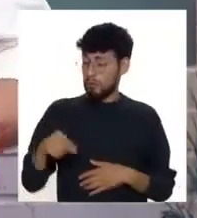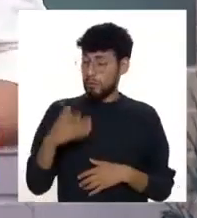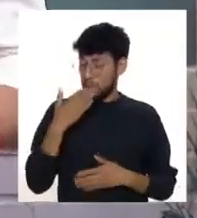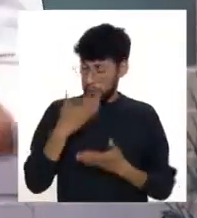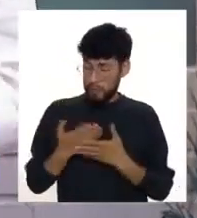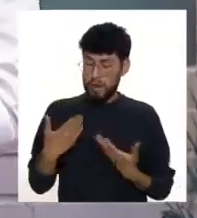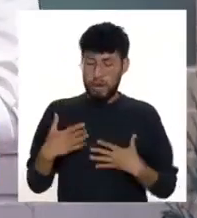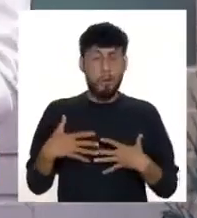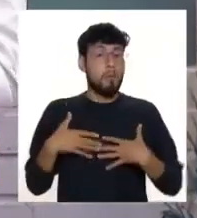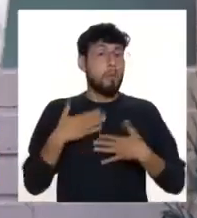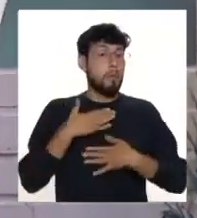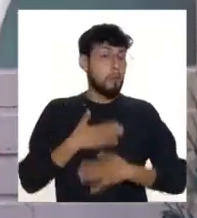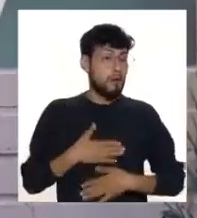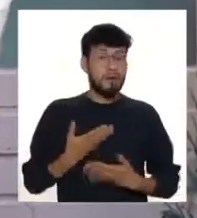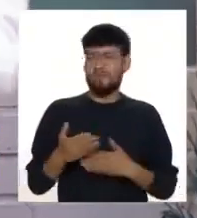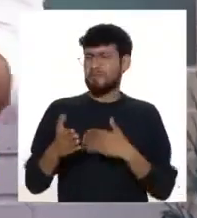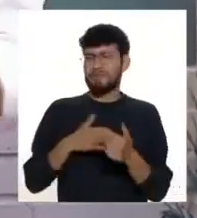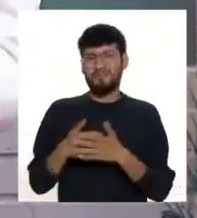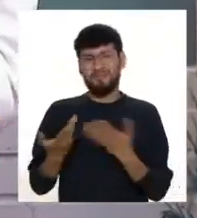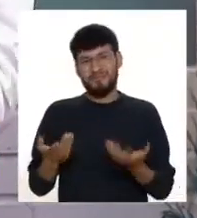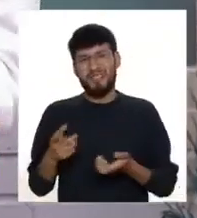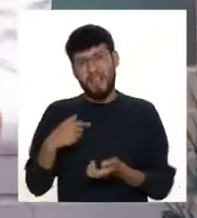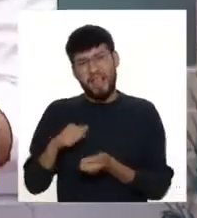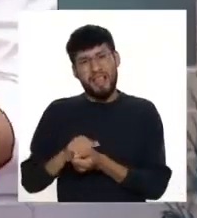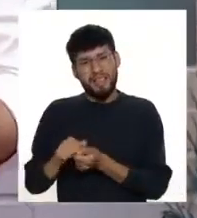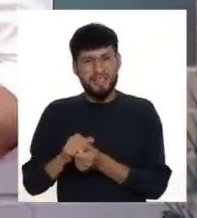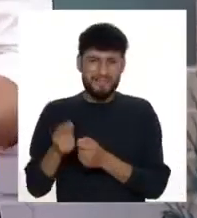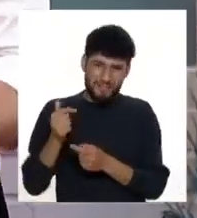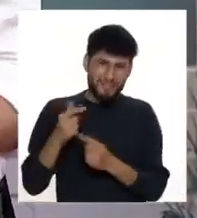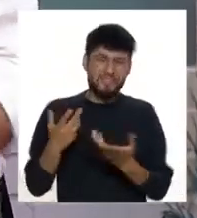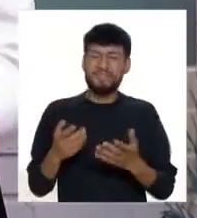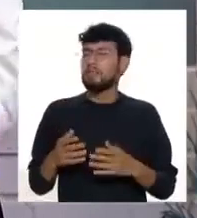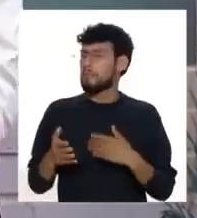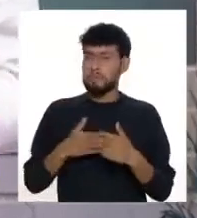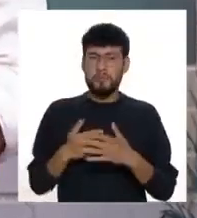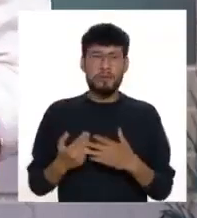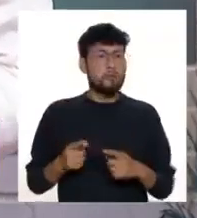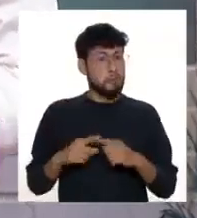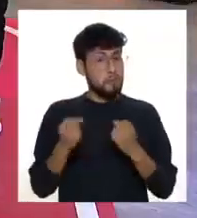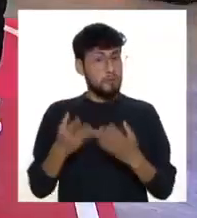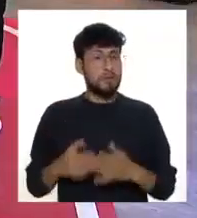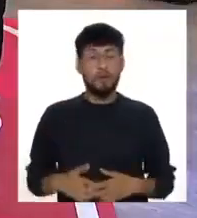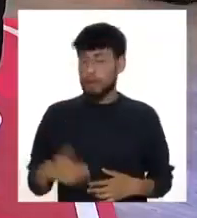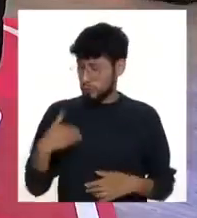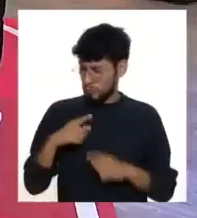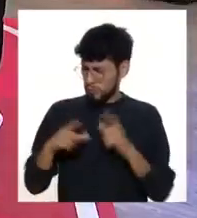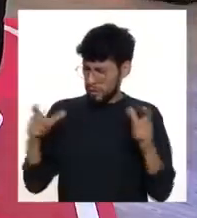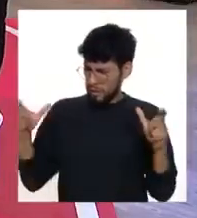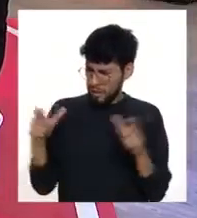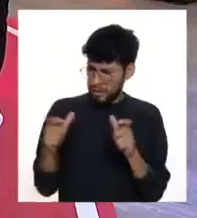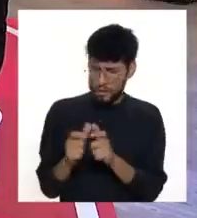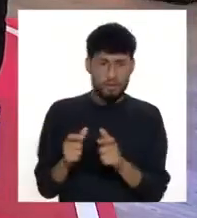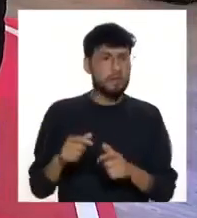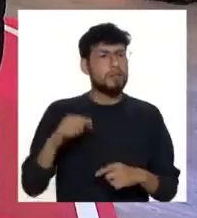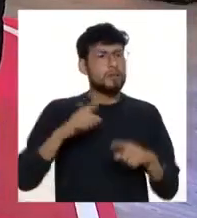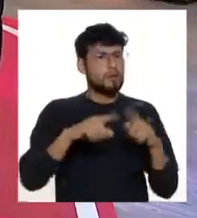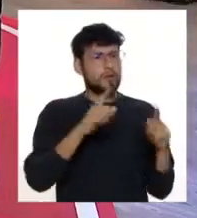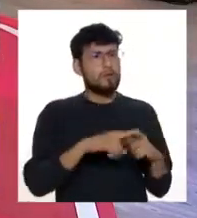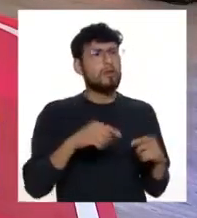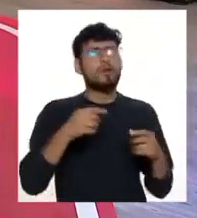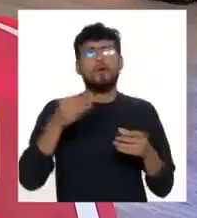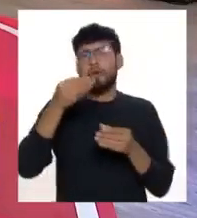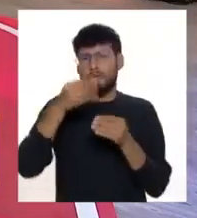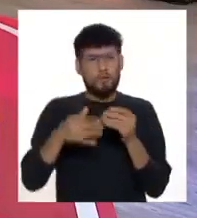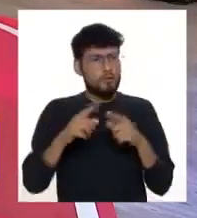super opción O sea no importa si por ahí es un poquito más trabajoso important tienes además de todos los tamaños Sí hay para todo tipo de